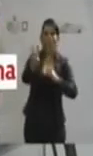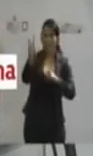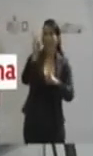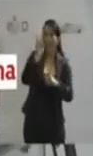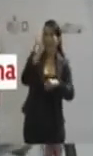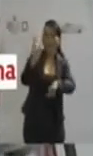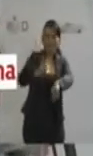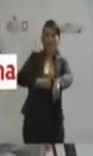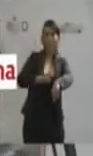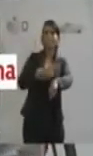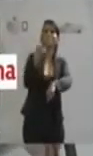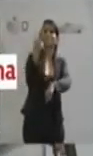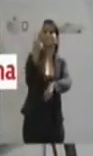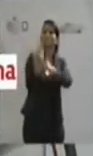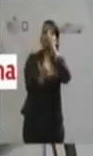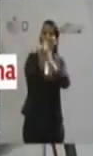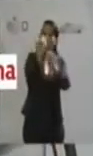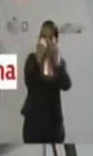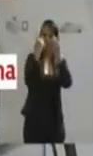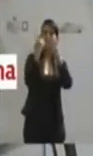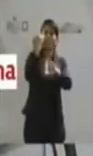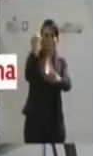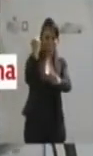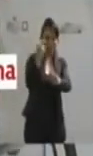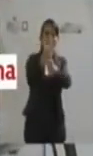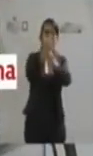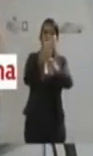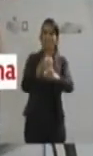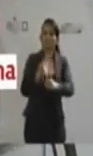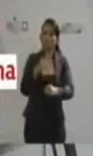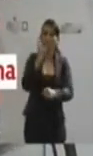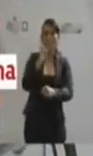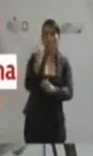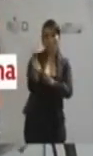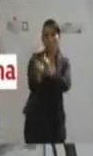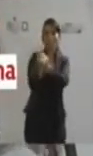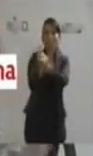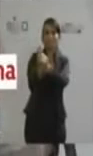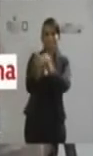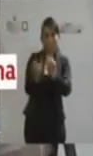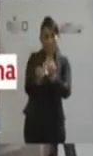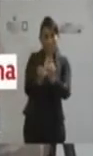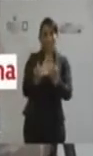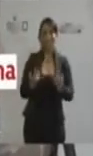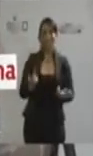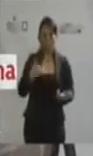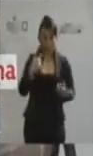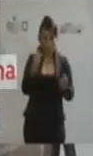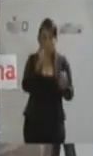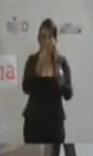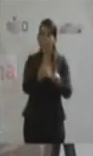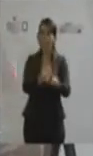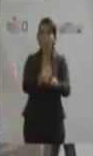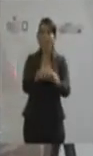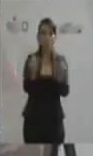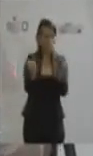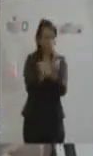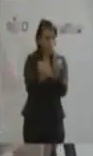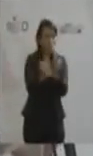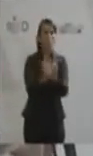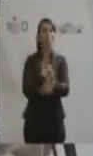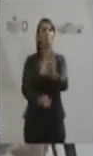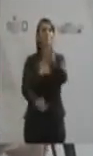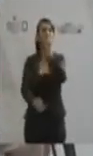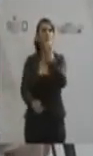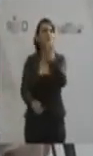lo puedo atender también he tenido que enfrentar a esos policías que dependen del sistema